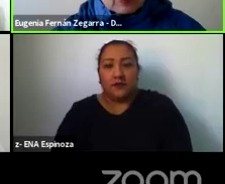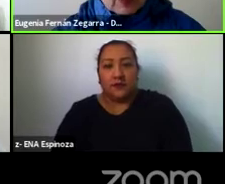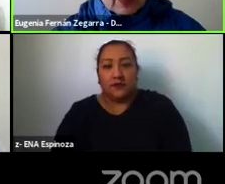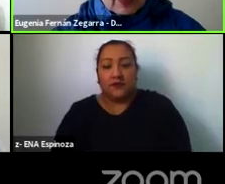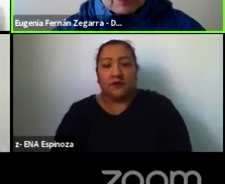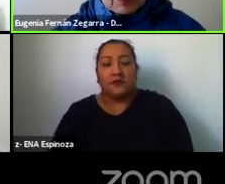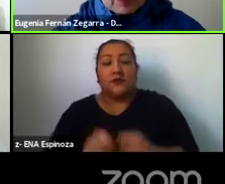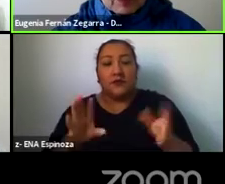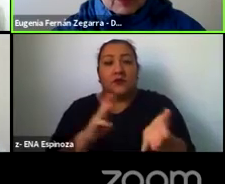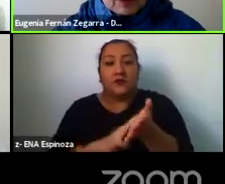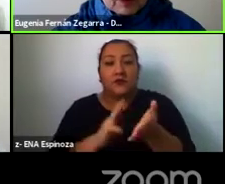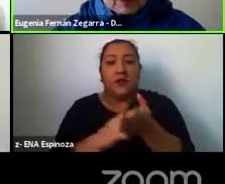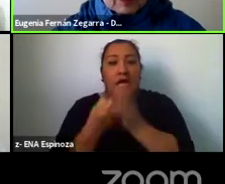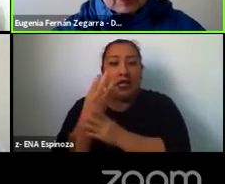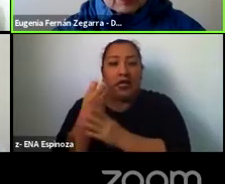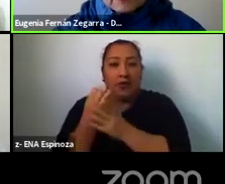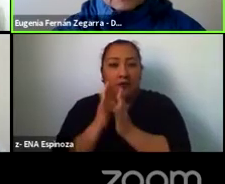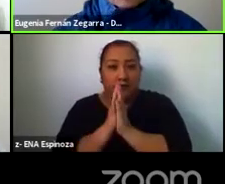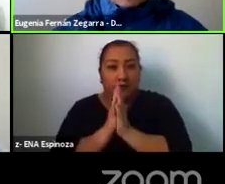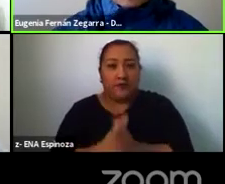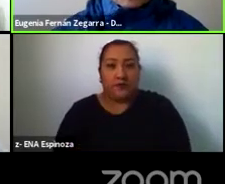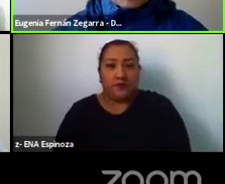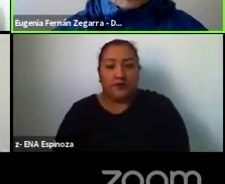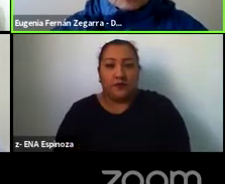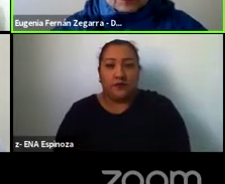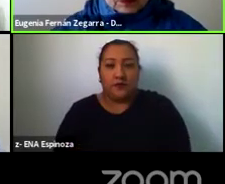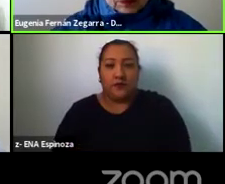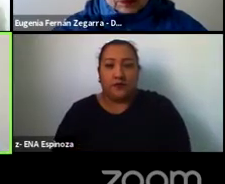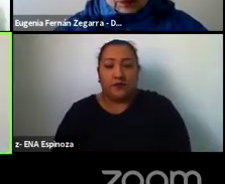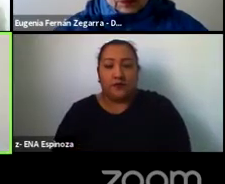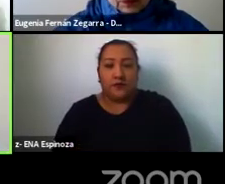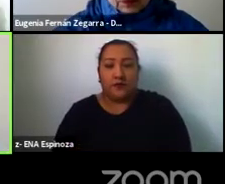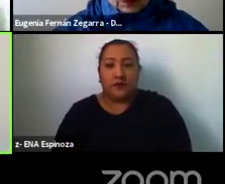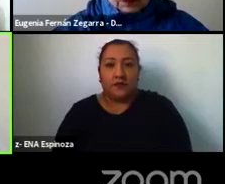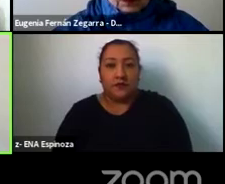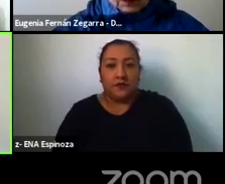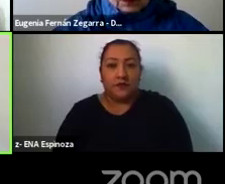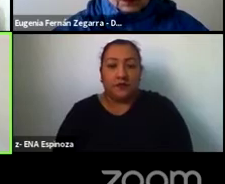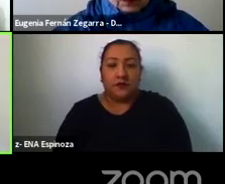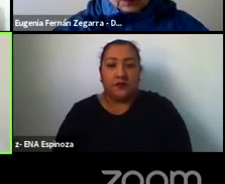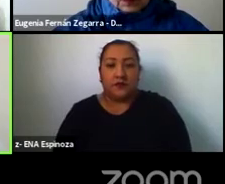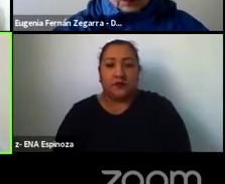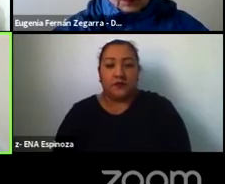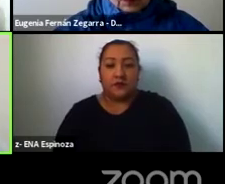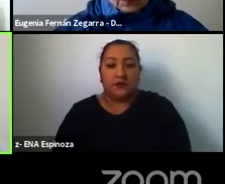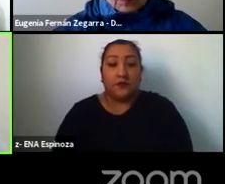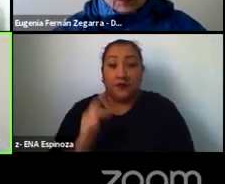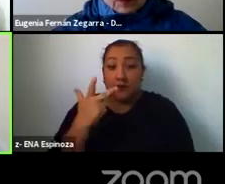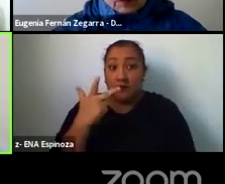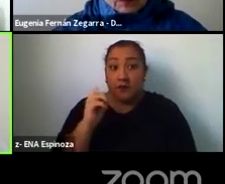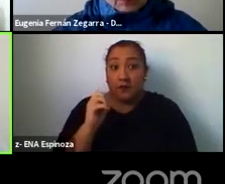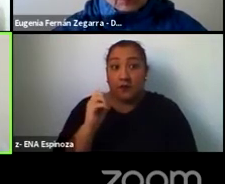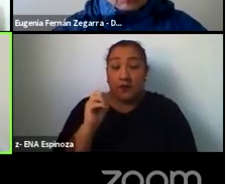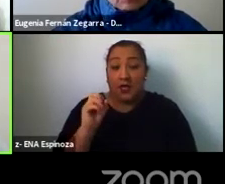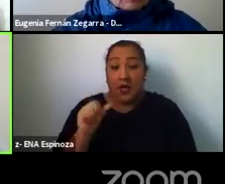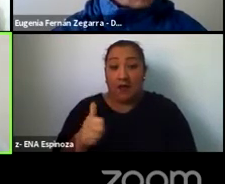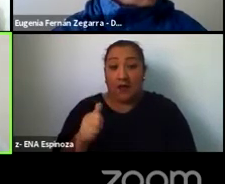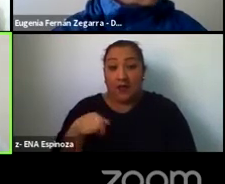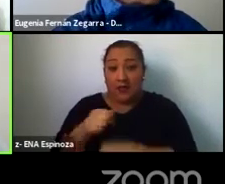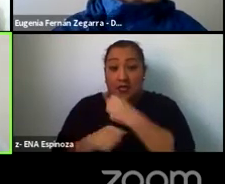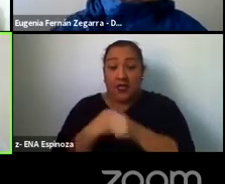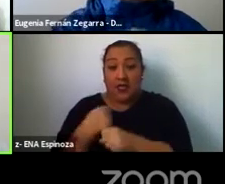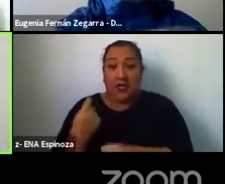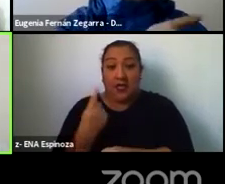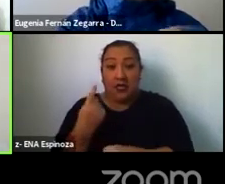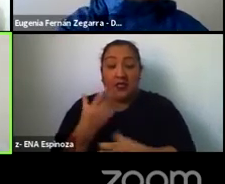Oficina Defensorial de Arequipa, por favor. Gracias, doctora. El 30 de abril de este año, la Gerencia Regional